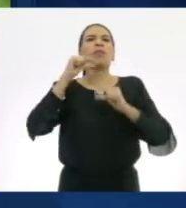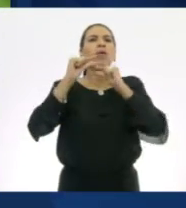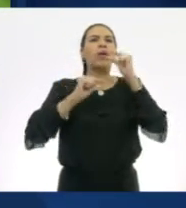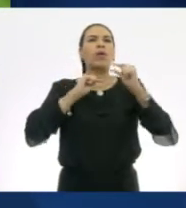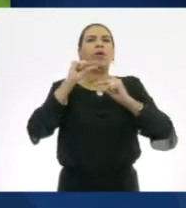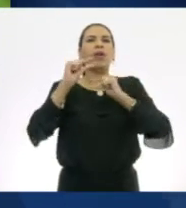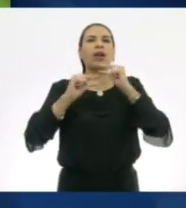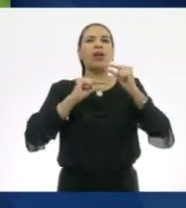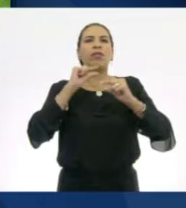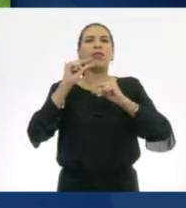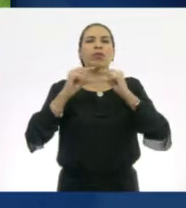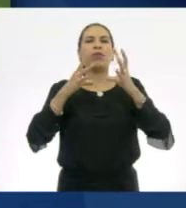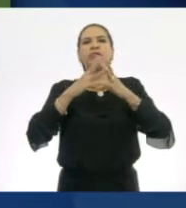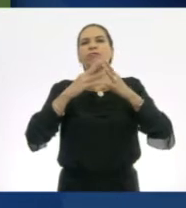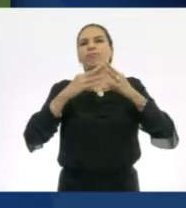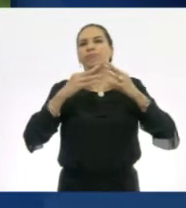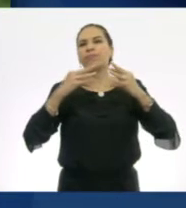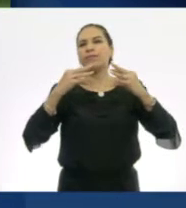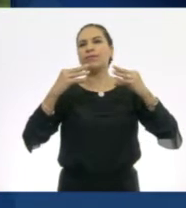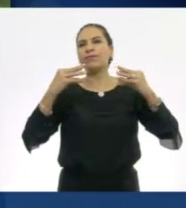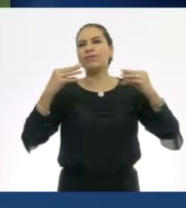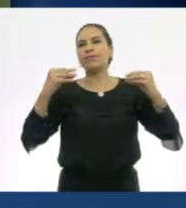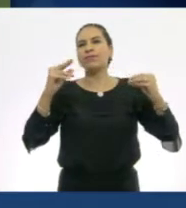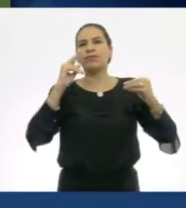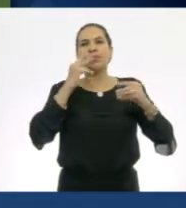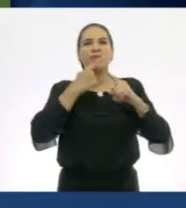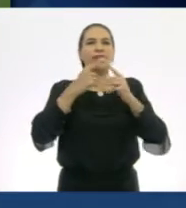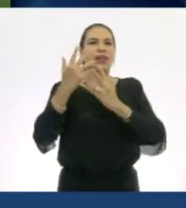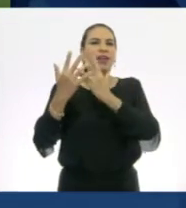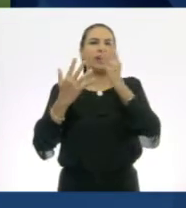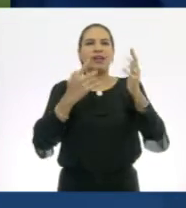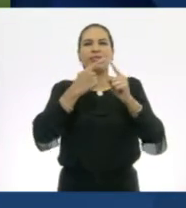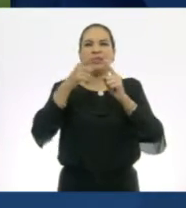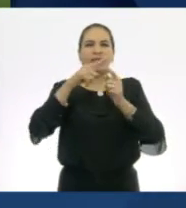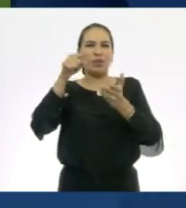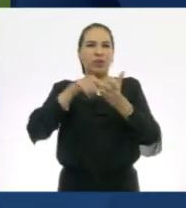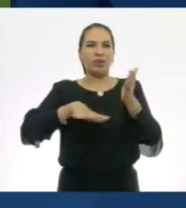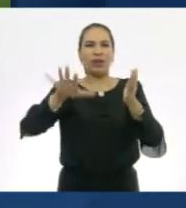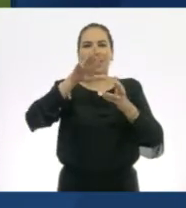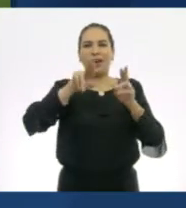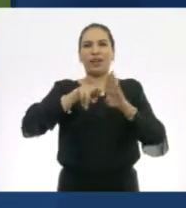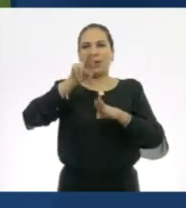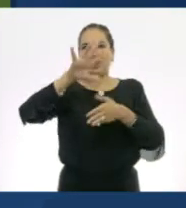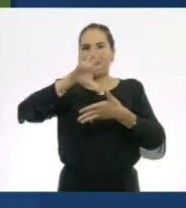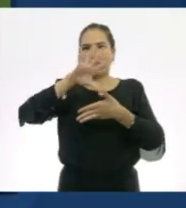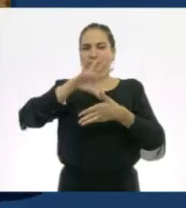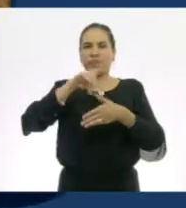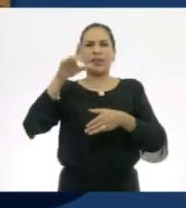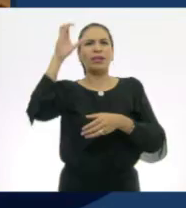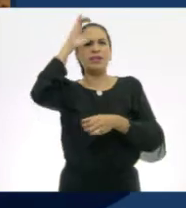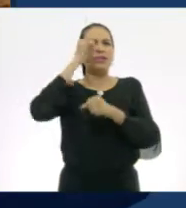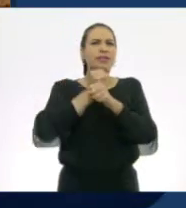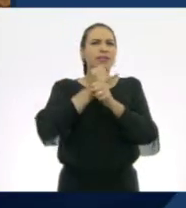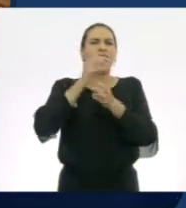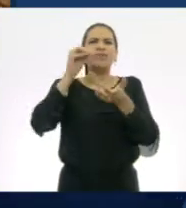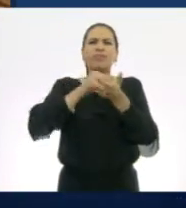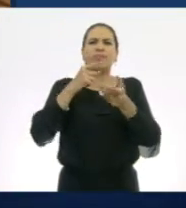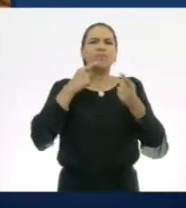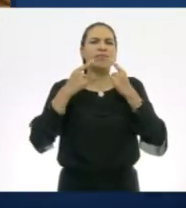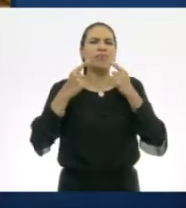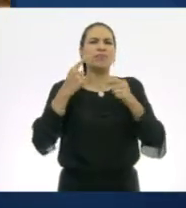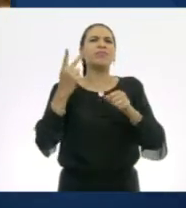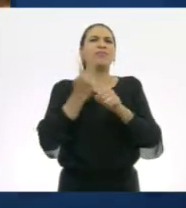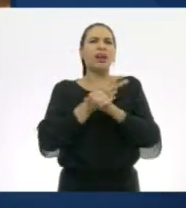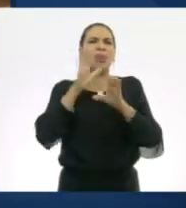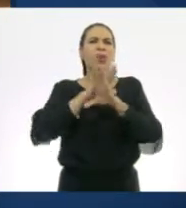Paulatinamente se fueron borrando del paisaje de Norteamérica. Los científicos siguen debatiendo las causas